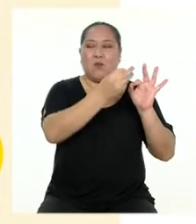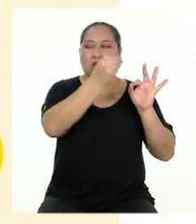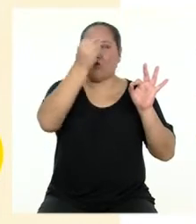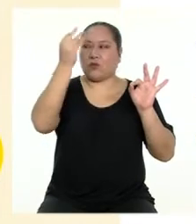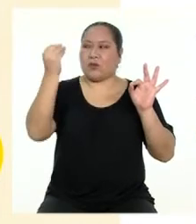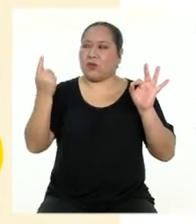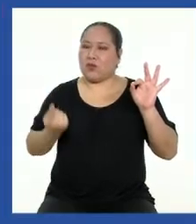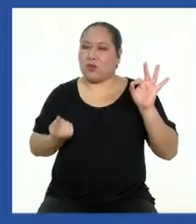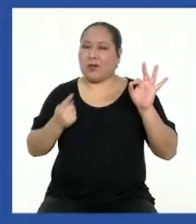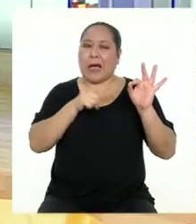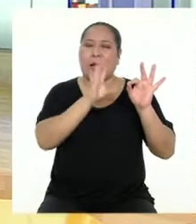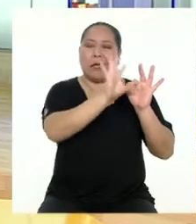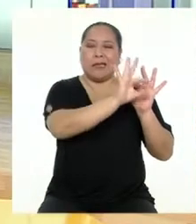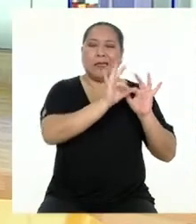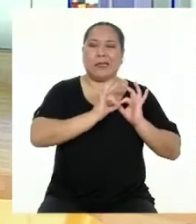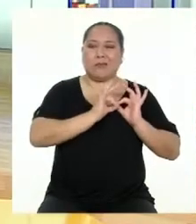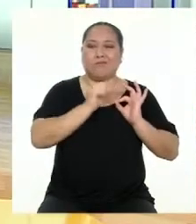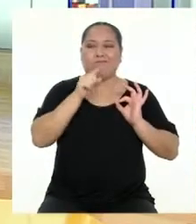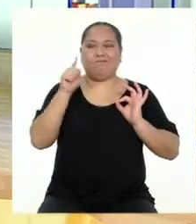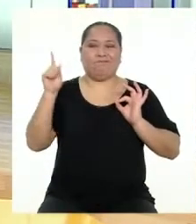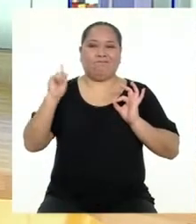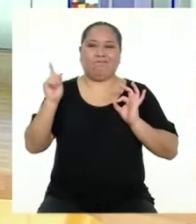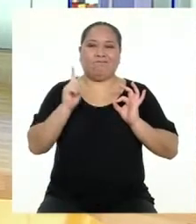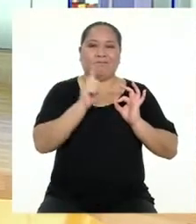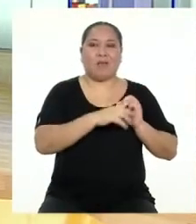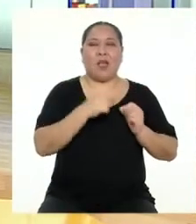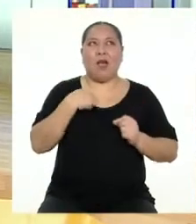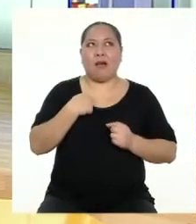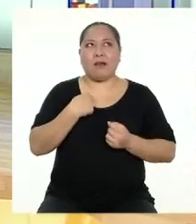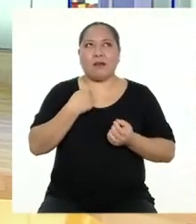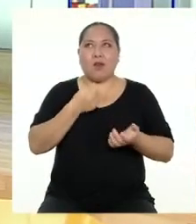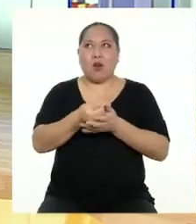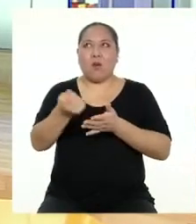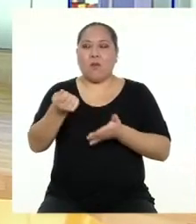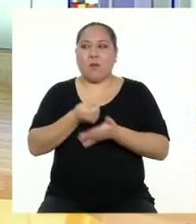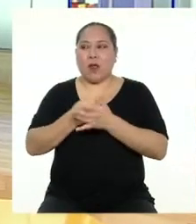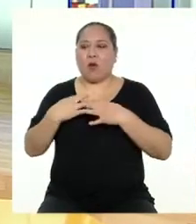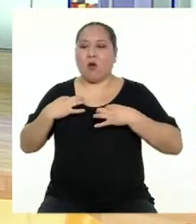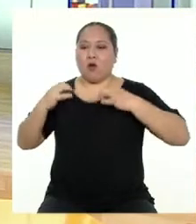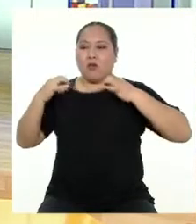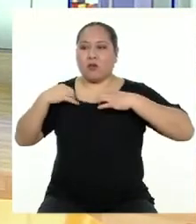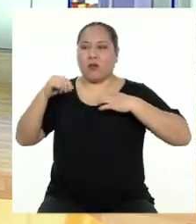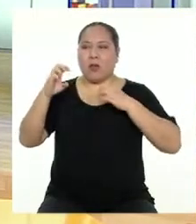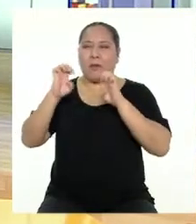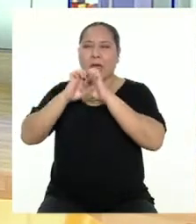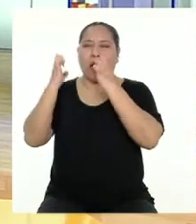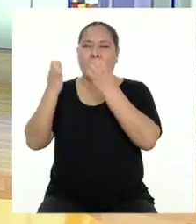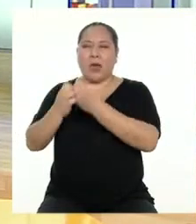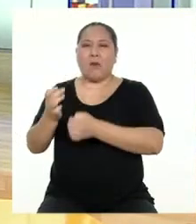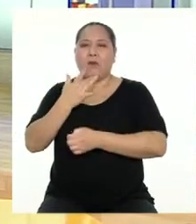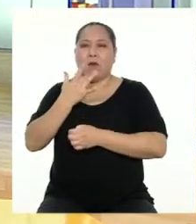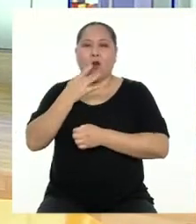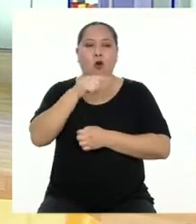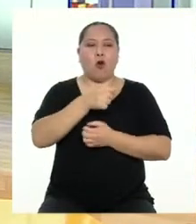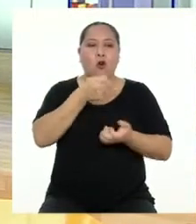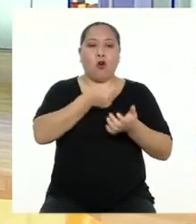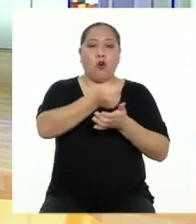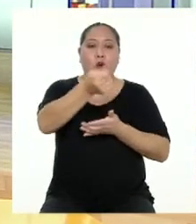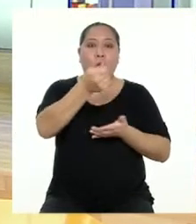disponibles. Si tengo que elegir entre comprarme una polera de mi equipo favorito o comprarme unos kilos de